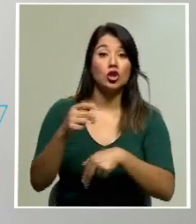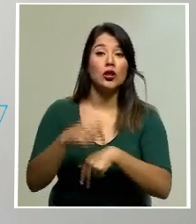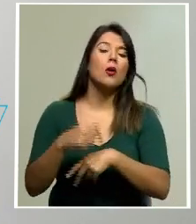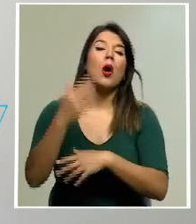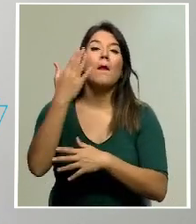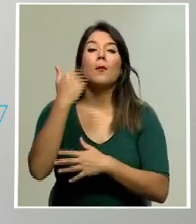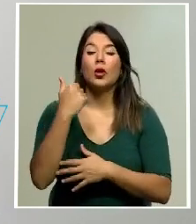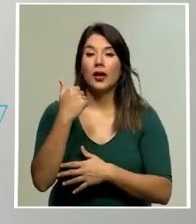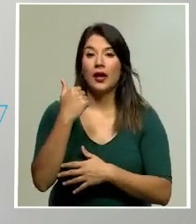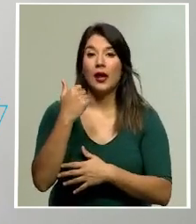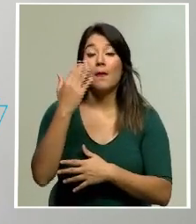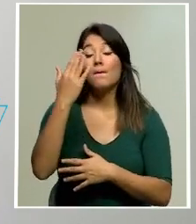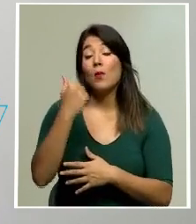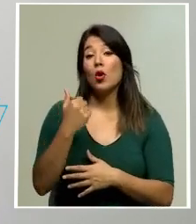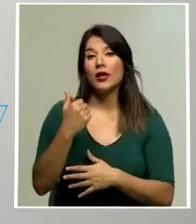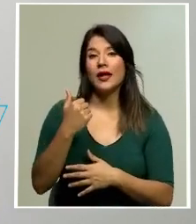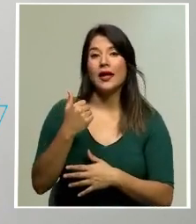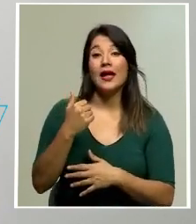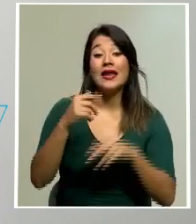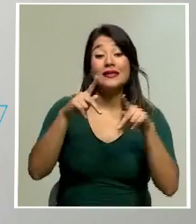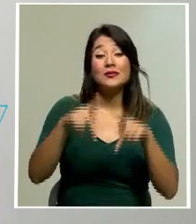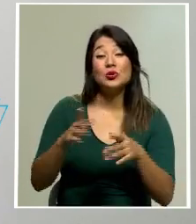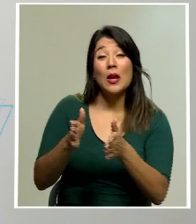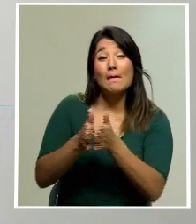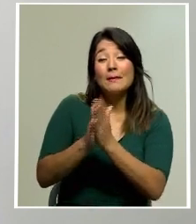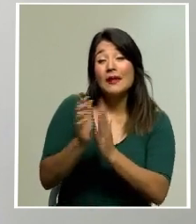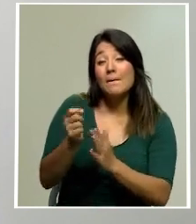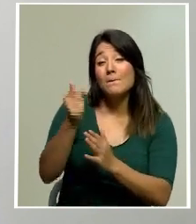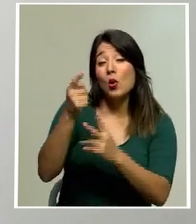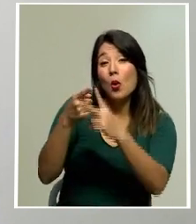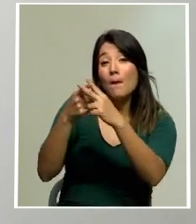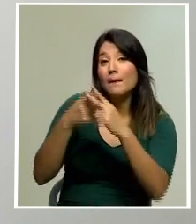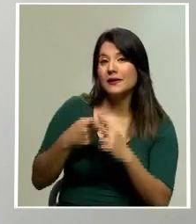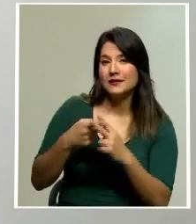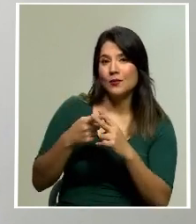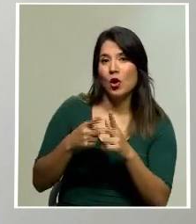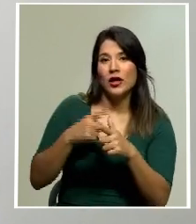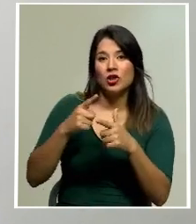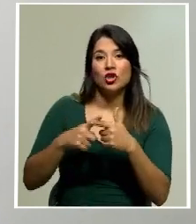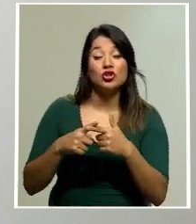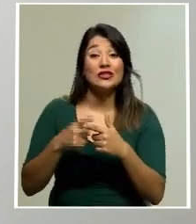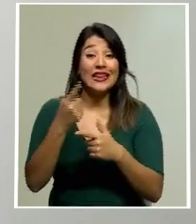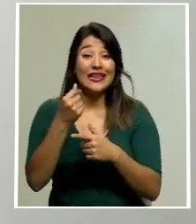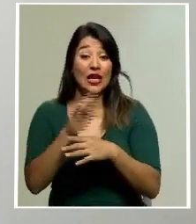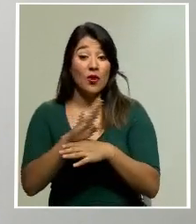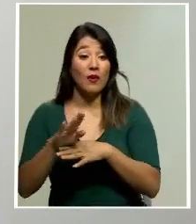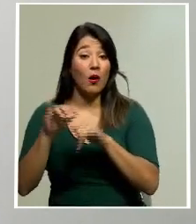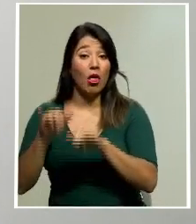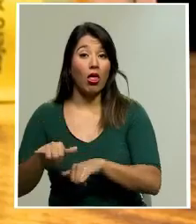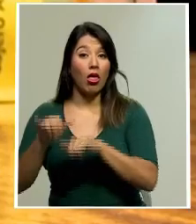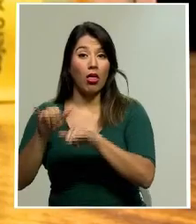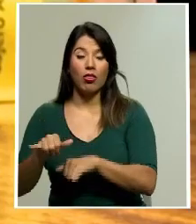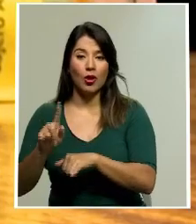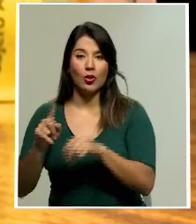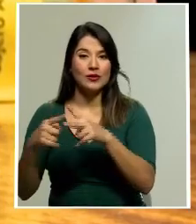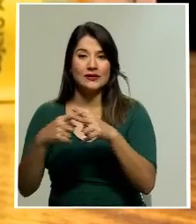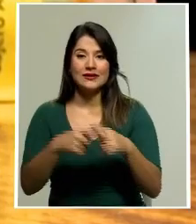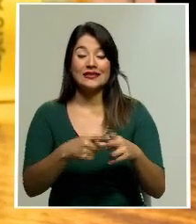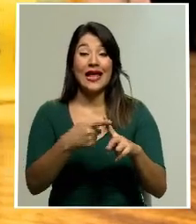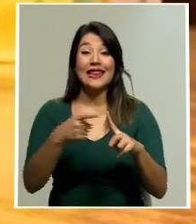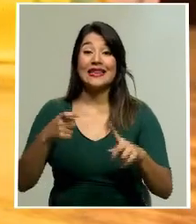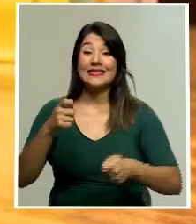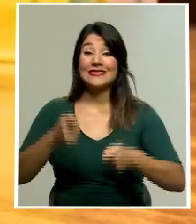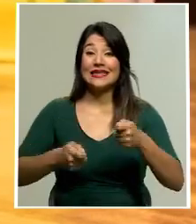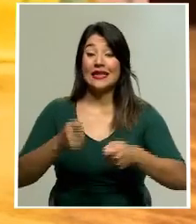tienen baja demanda de créditos y no tienen dónde colocar esos dineros de sus captaciones. Desde septiembre del